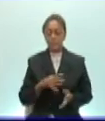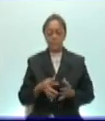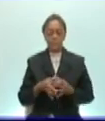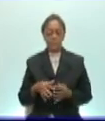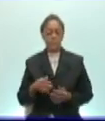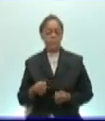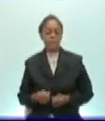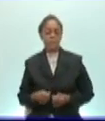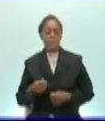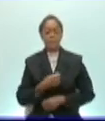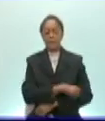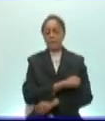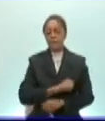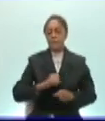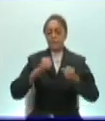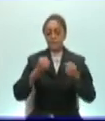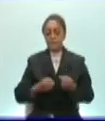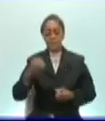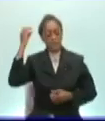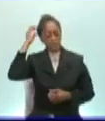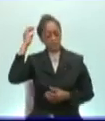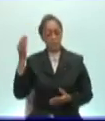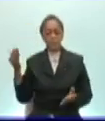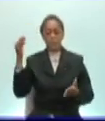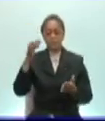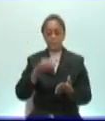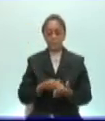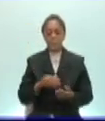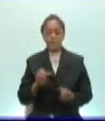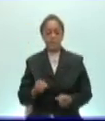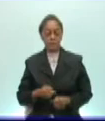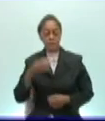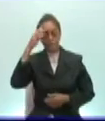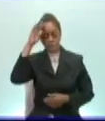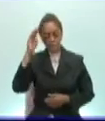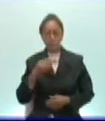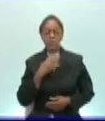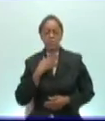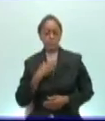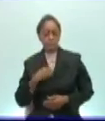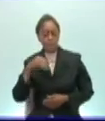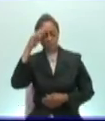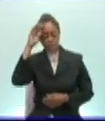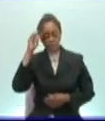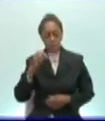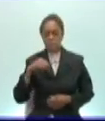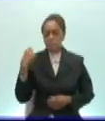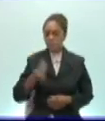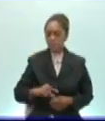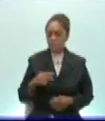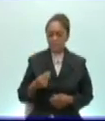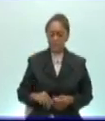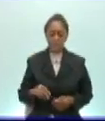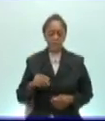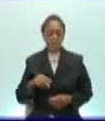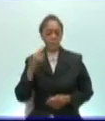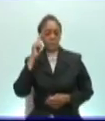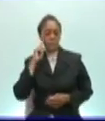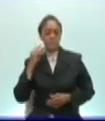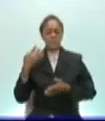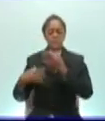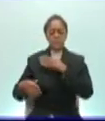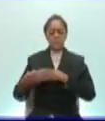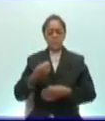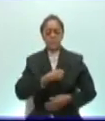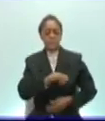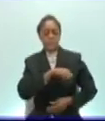que el pueblo le exigiera al gobierno intervenir en el caso cubano. Los pobres cubanos, avasallados de tantos siglos de explotación española,